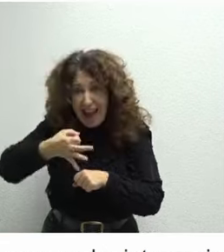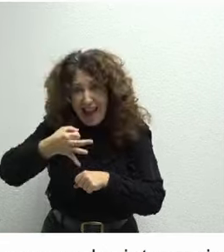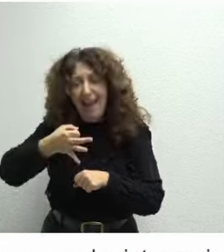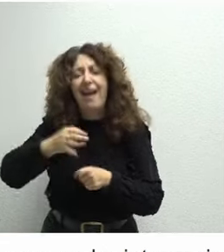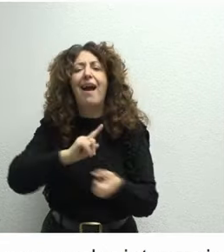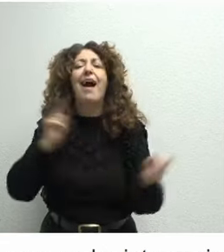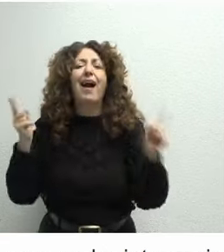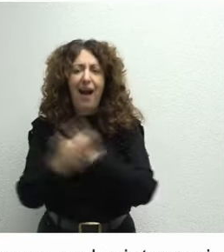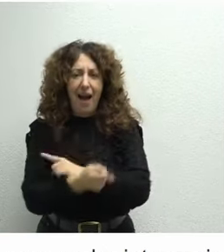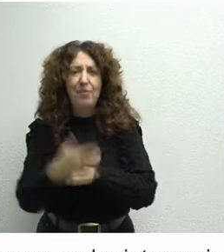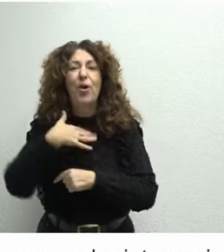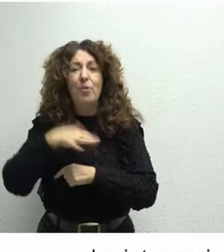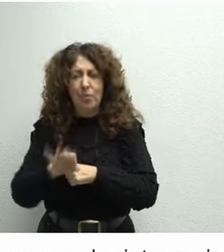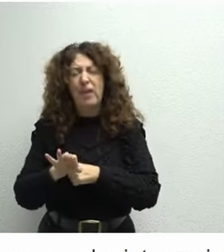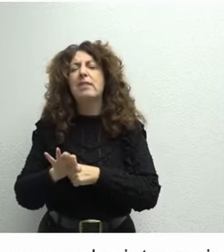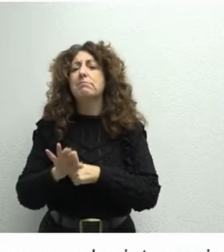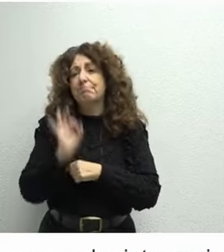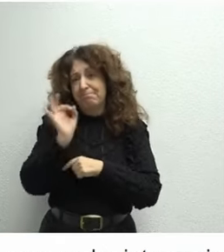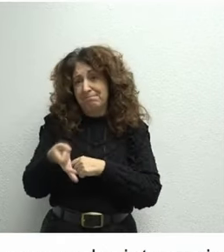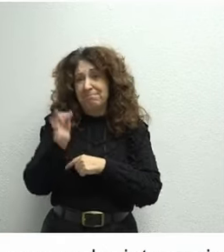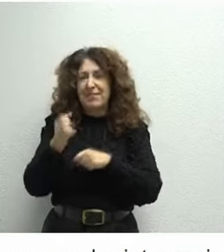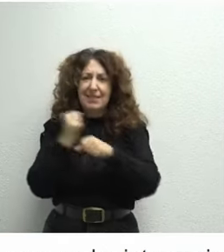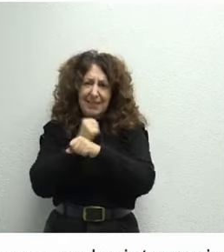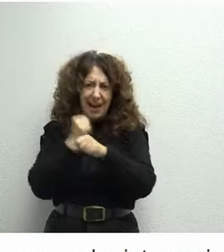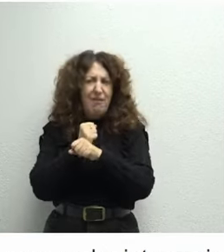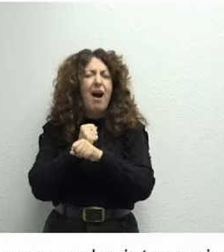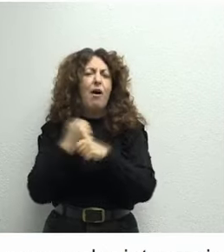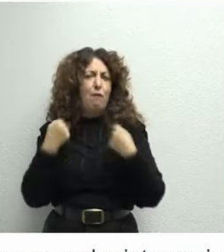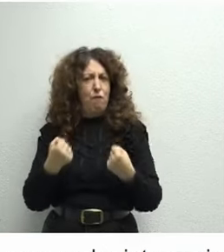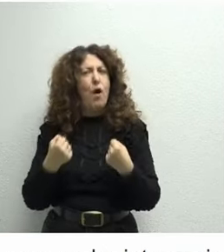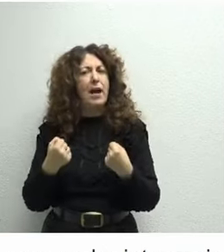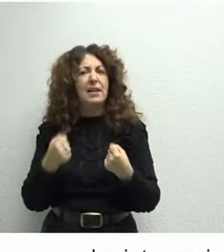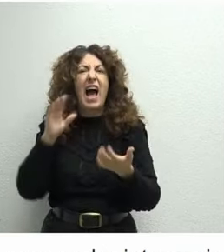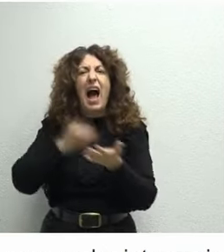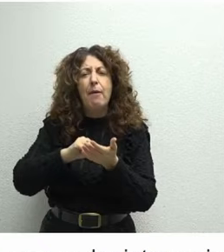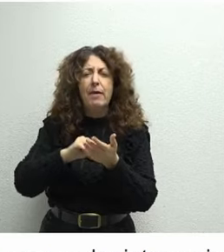efectivamente hay que trabajar fuerte muchas veces luchando contra corriente